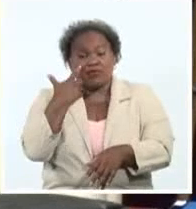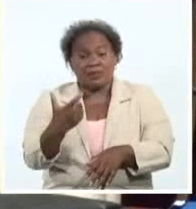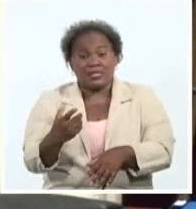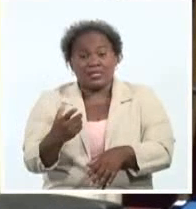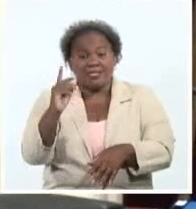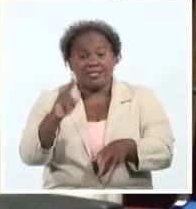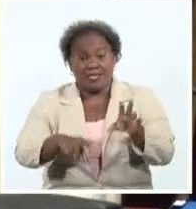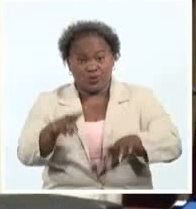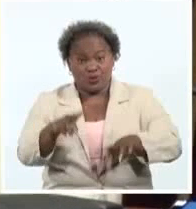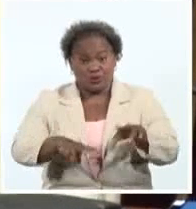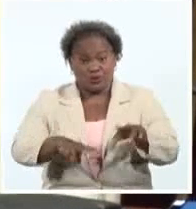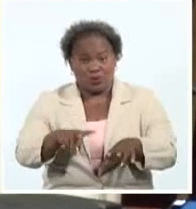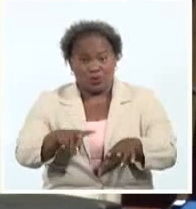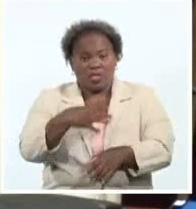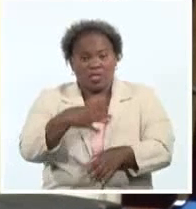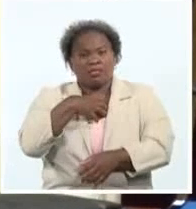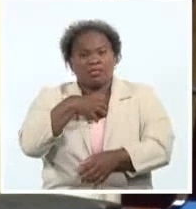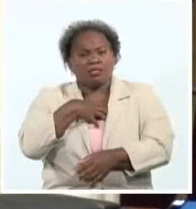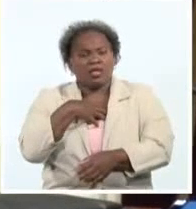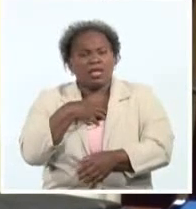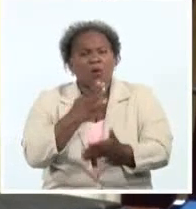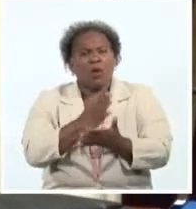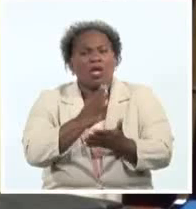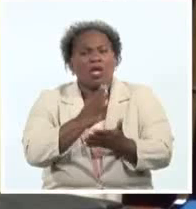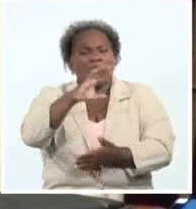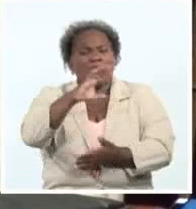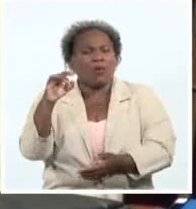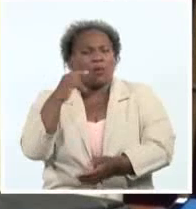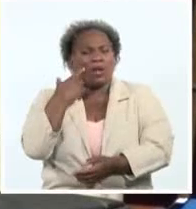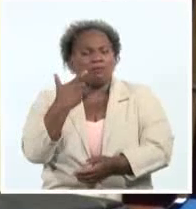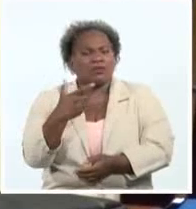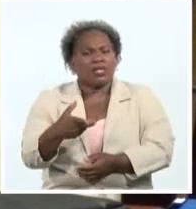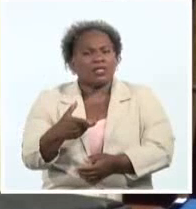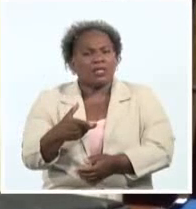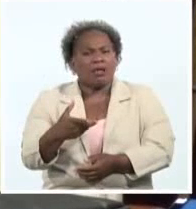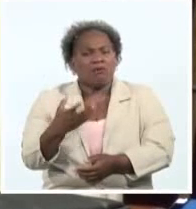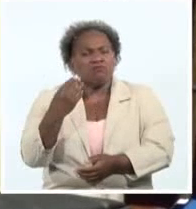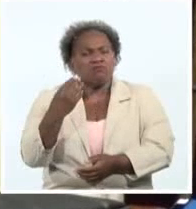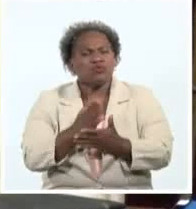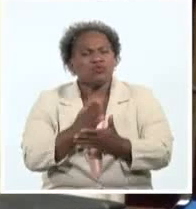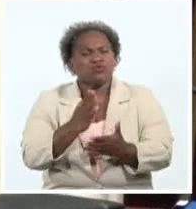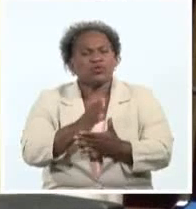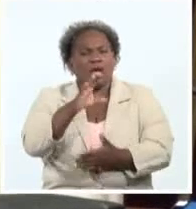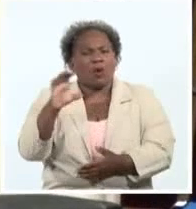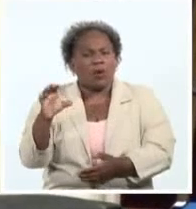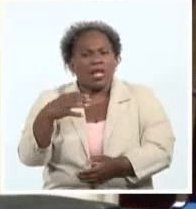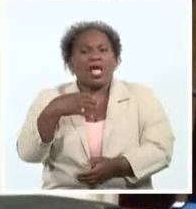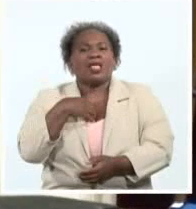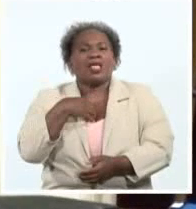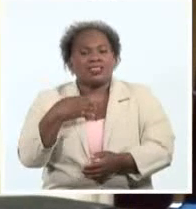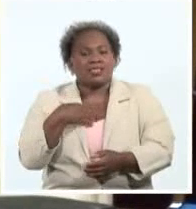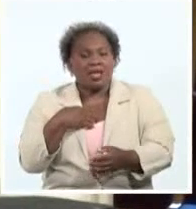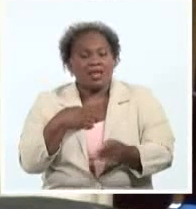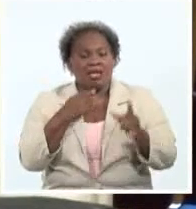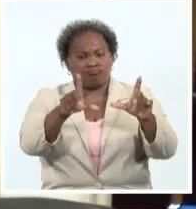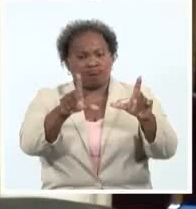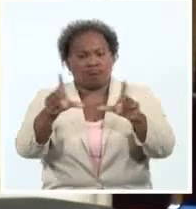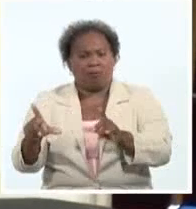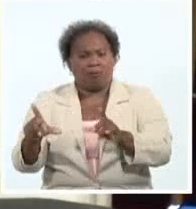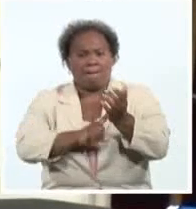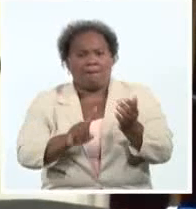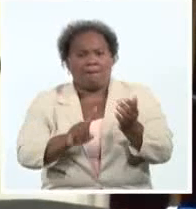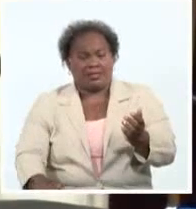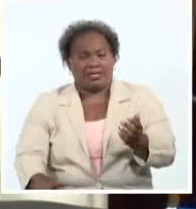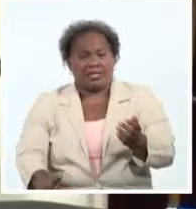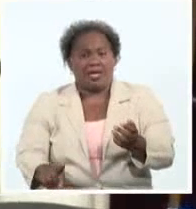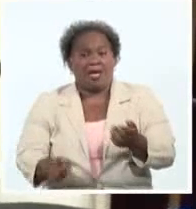diagnóstico. Nosotros tenemos muchas escuelas, una cifra significativa de escuelas que cuentan con baterías, pero que hace